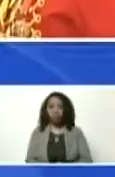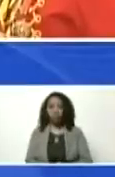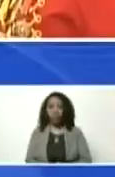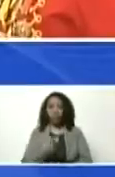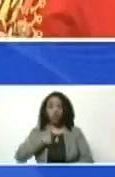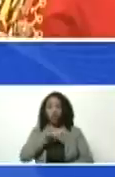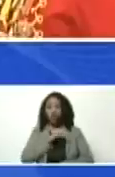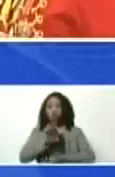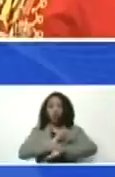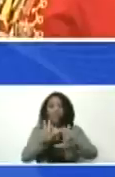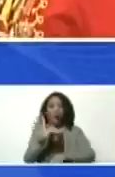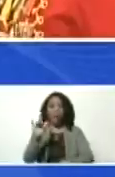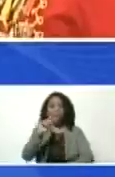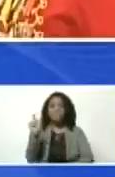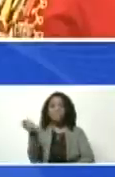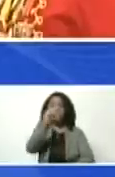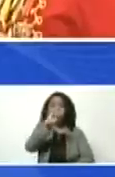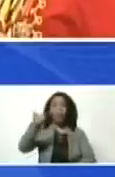Estamos ya en el mes de julio.